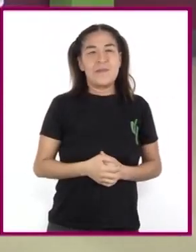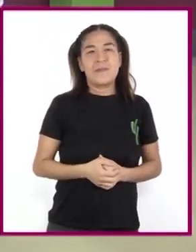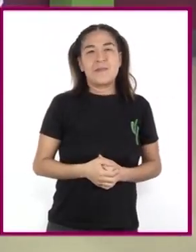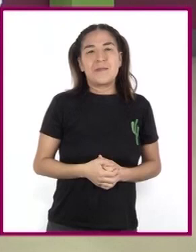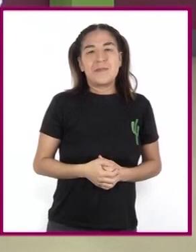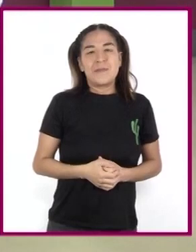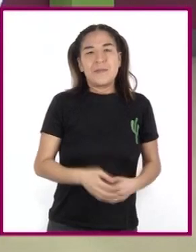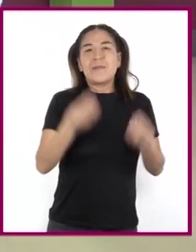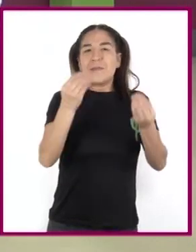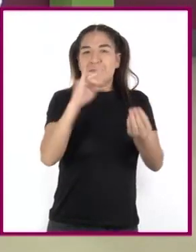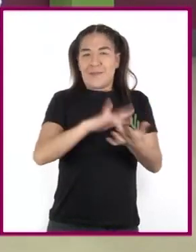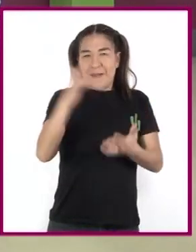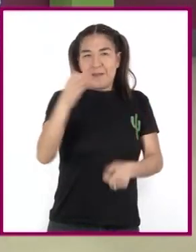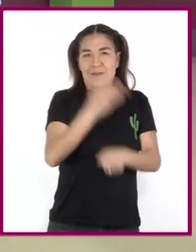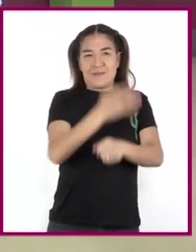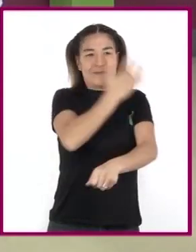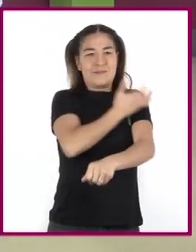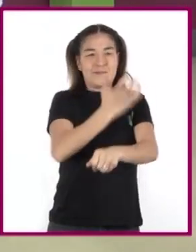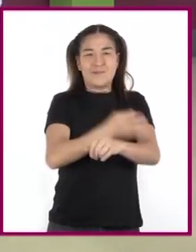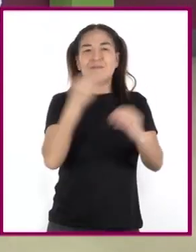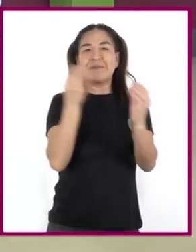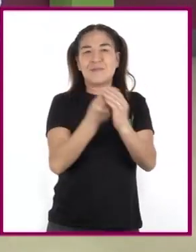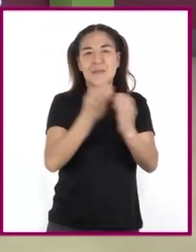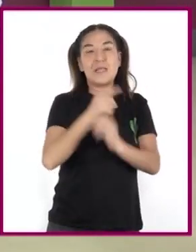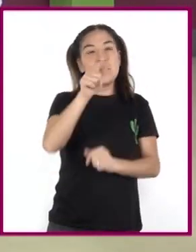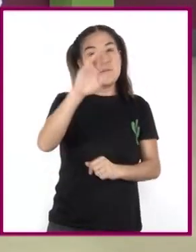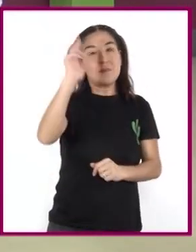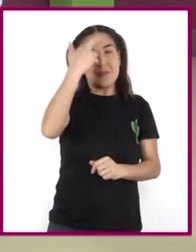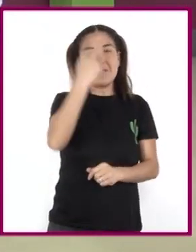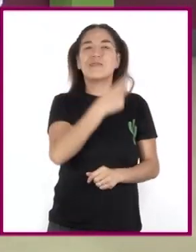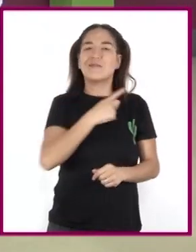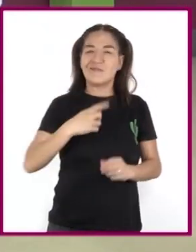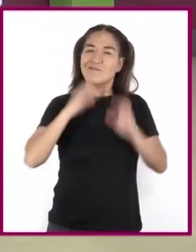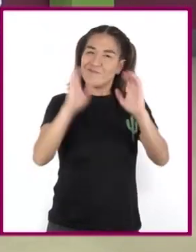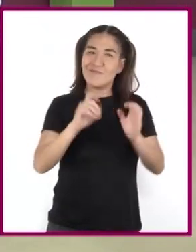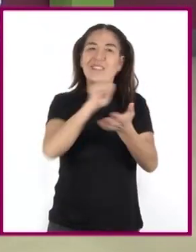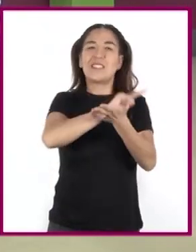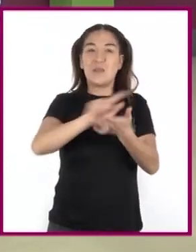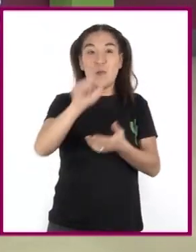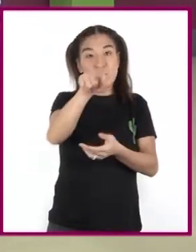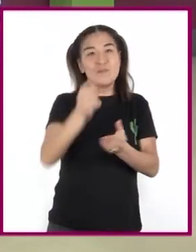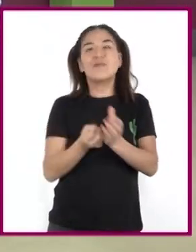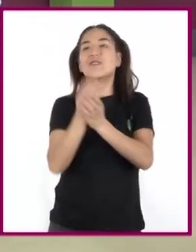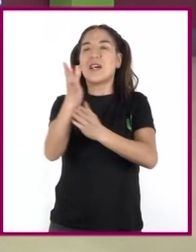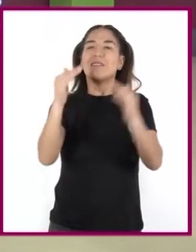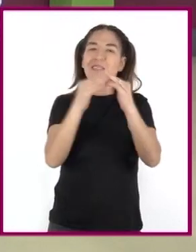Gracias por acompañarnos en la sesión y recuerden tomar las medidas sanitarias cuando salgan